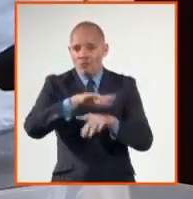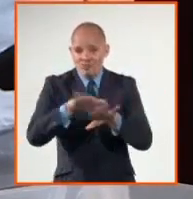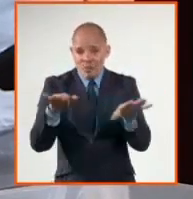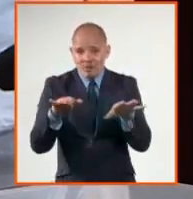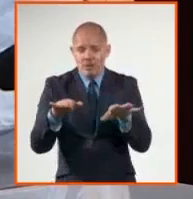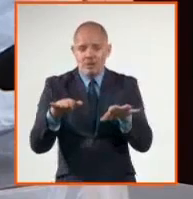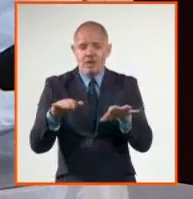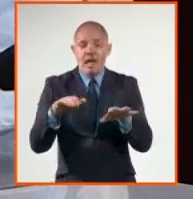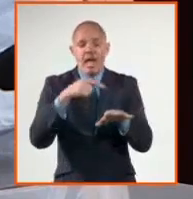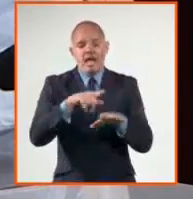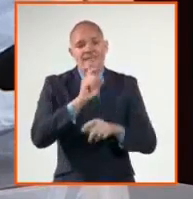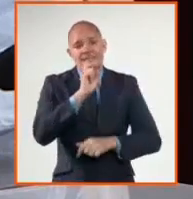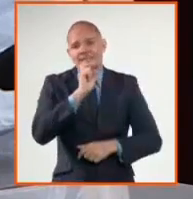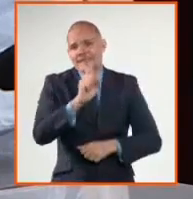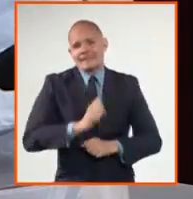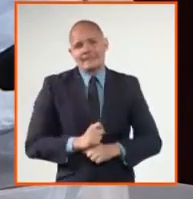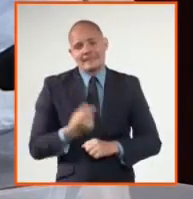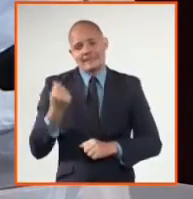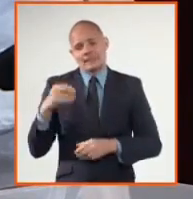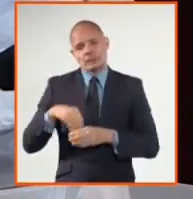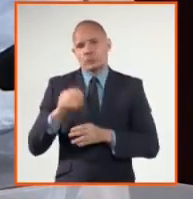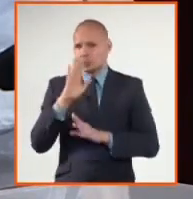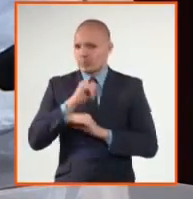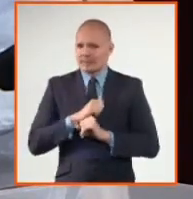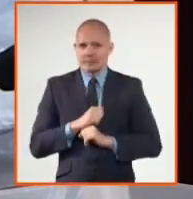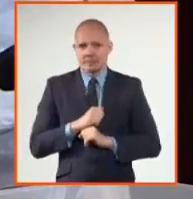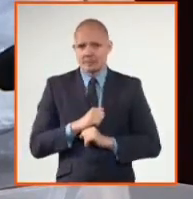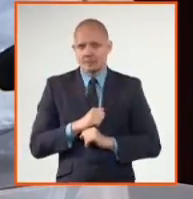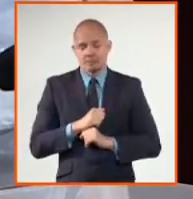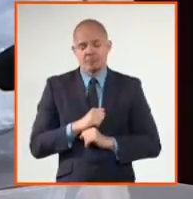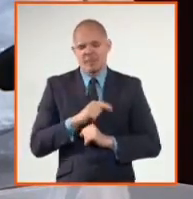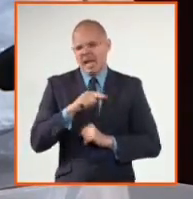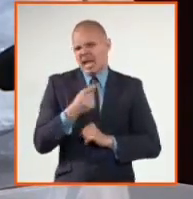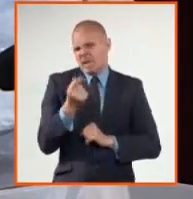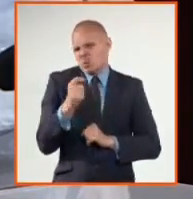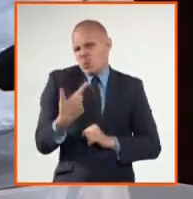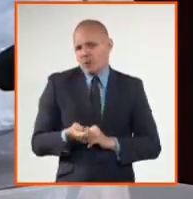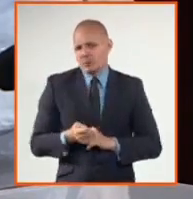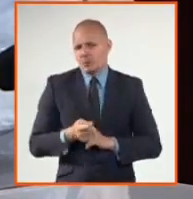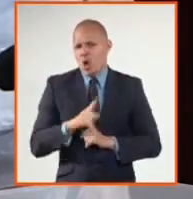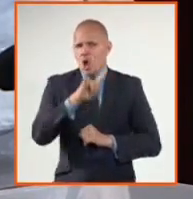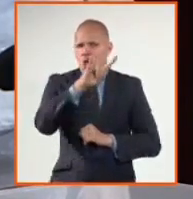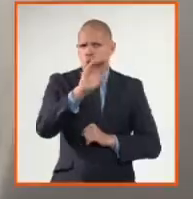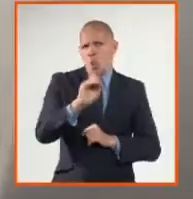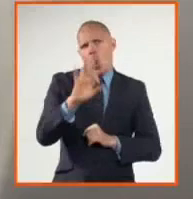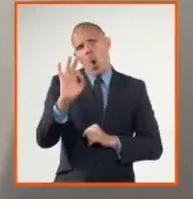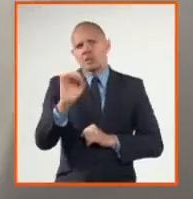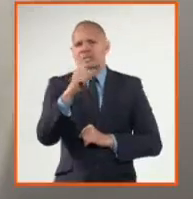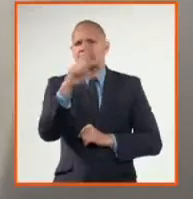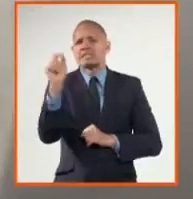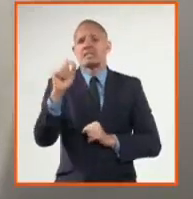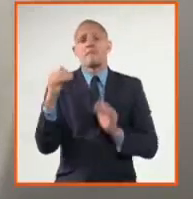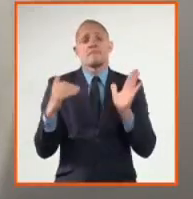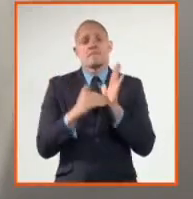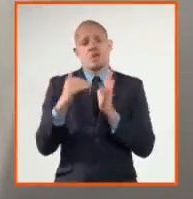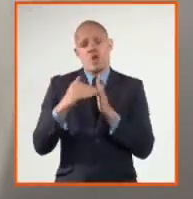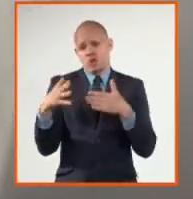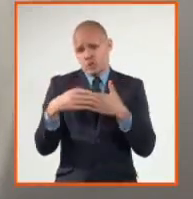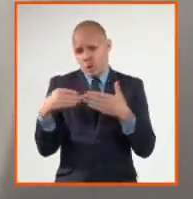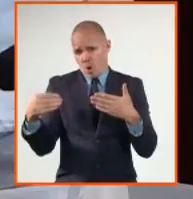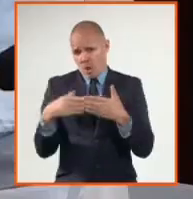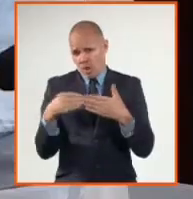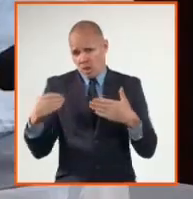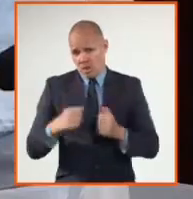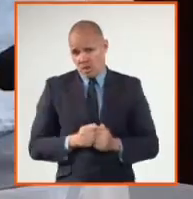no contamos con el financiamiento para hacerlo estamos hablando de 90 a 100 millones de dólares para poder resolverlo